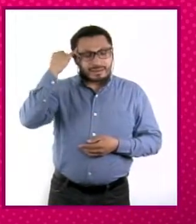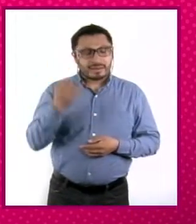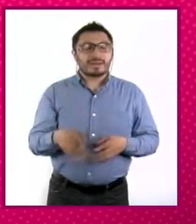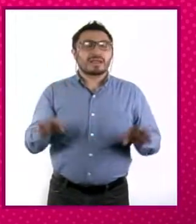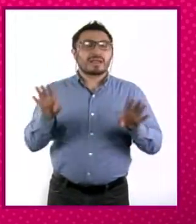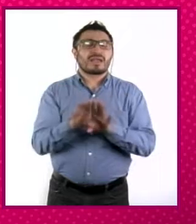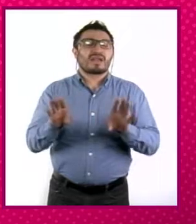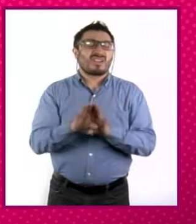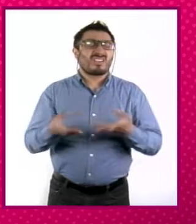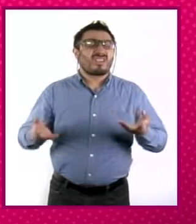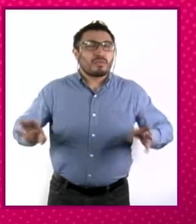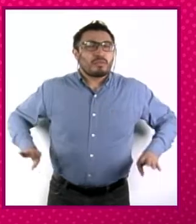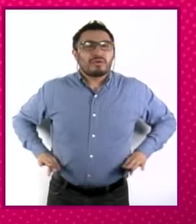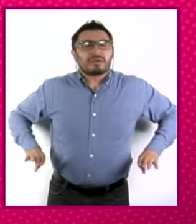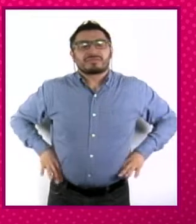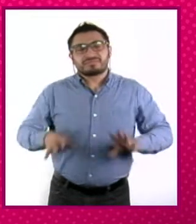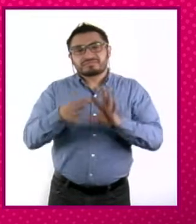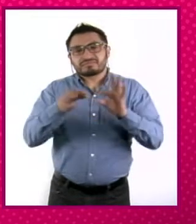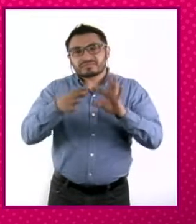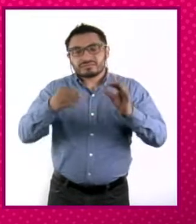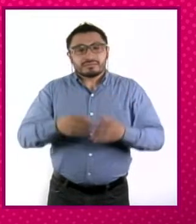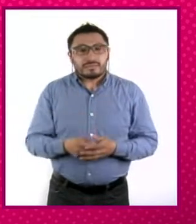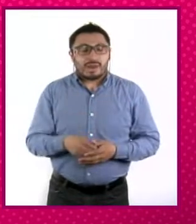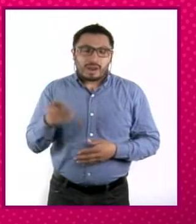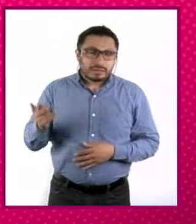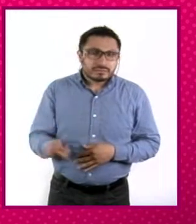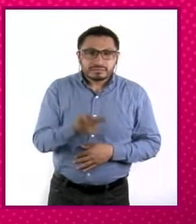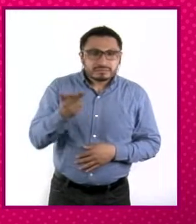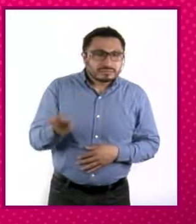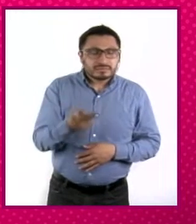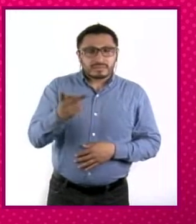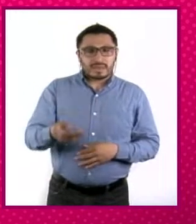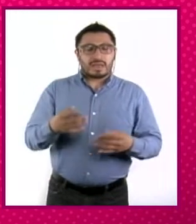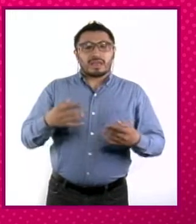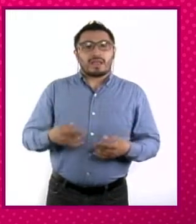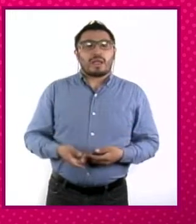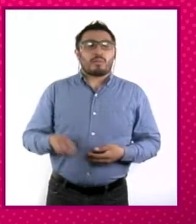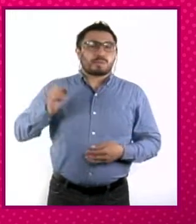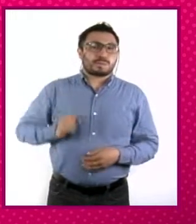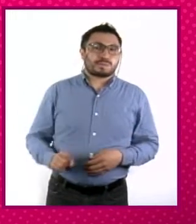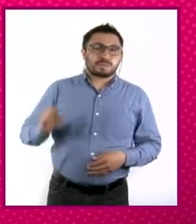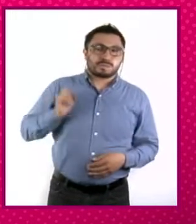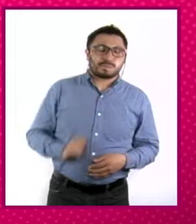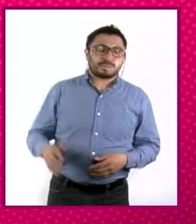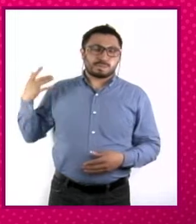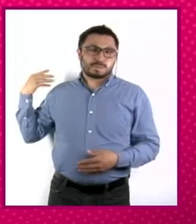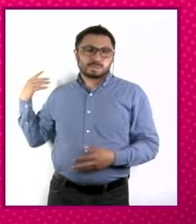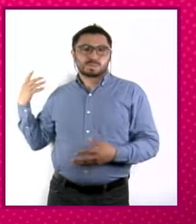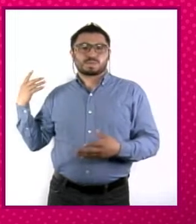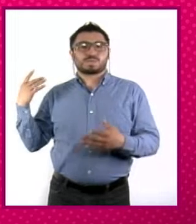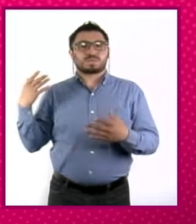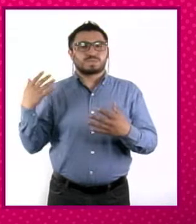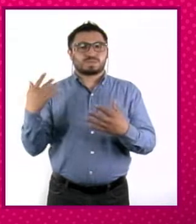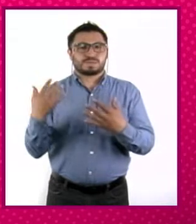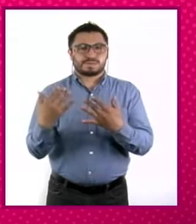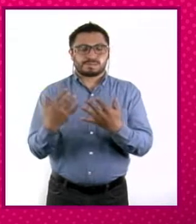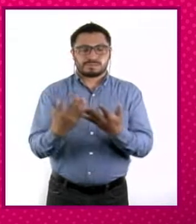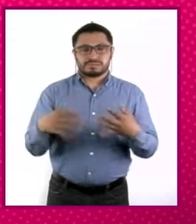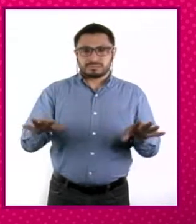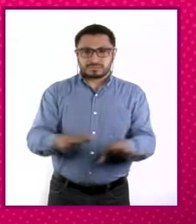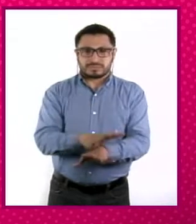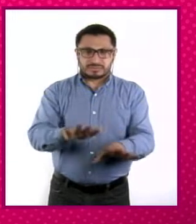podemos caracterizarlo? Pues es una pregunta que a lo largo de los siglos ha venido cambiando